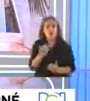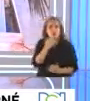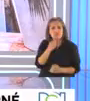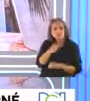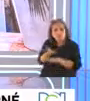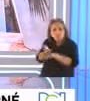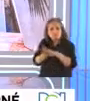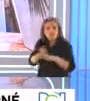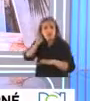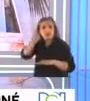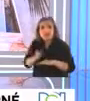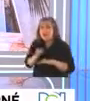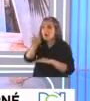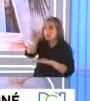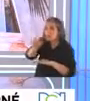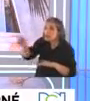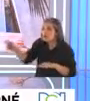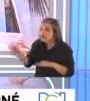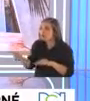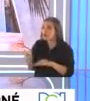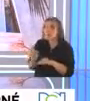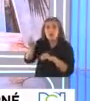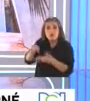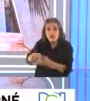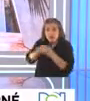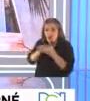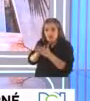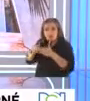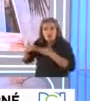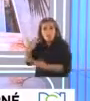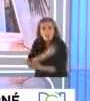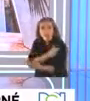vacunación para visitantes no residentes en nuestro país y de esta manera